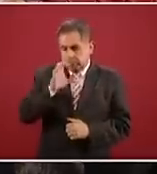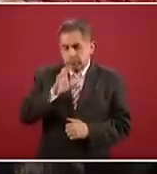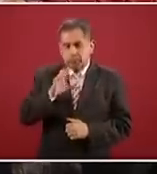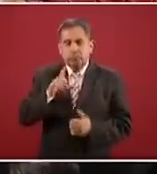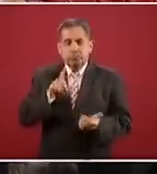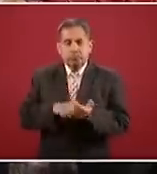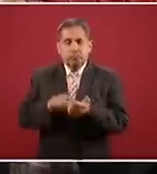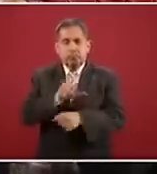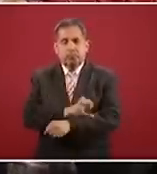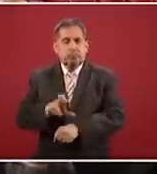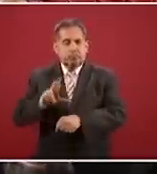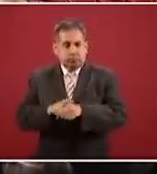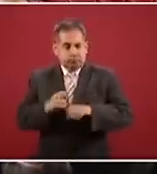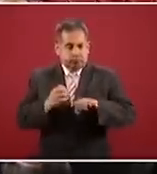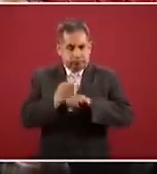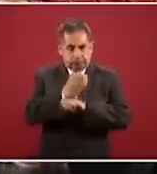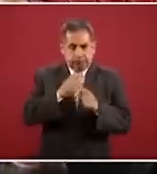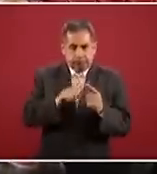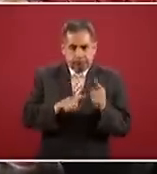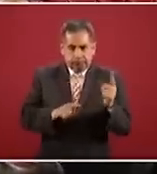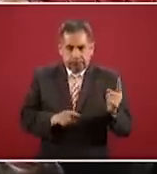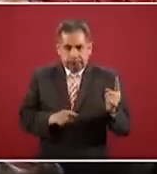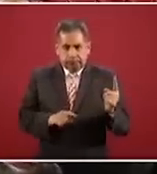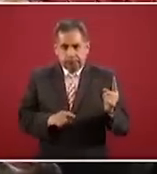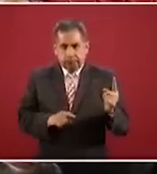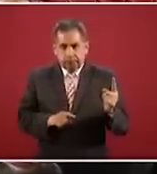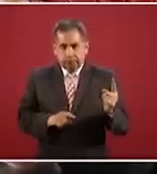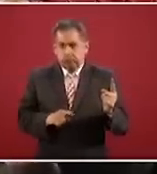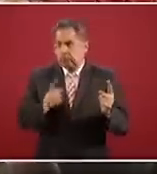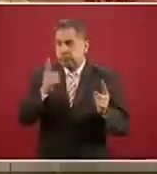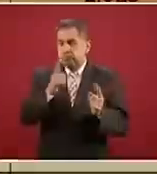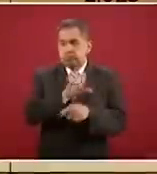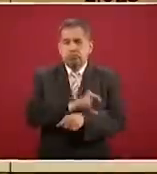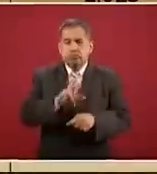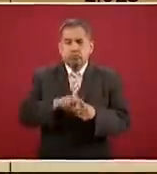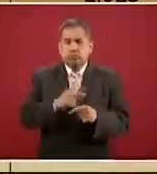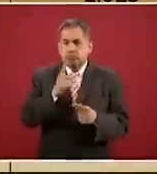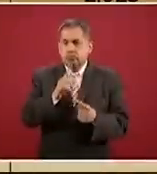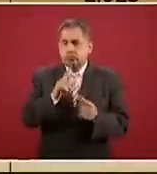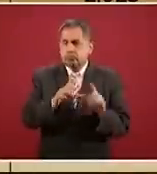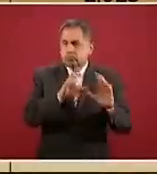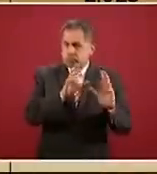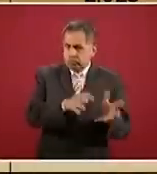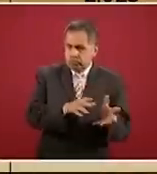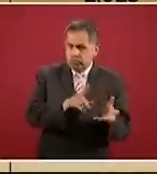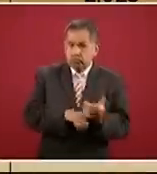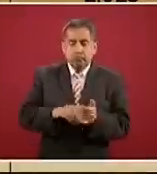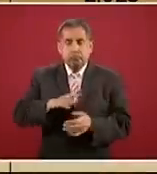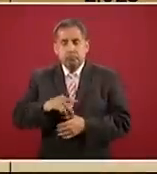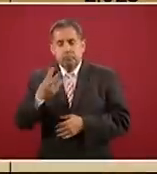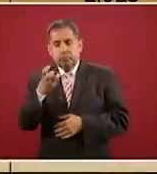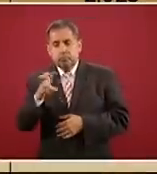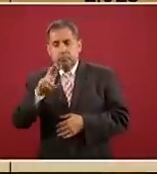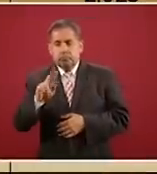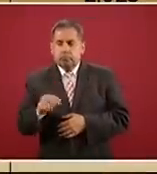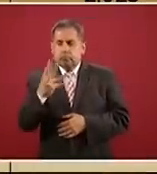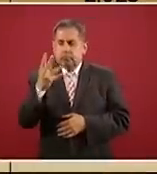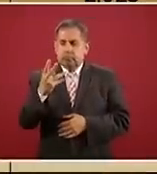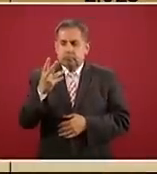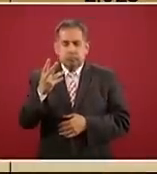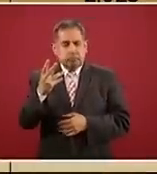tenemos el coordinador estatal, solamente hay una coordinación regional, en esa coordinación regional hay 384